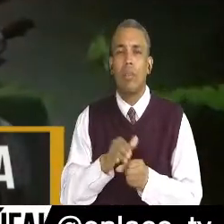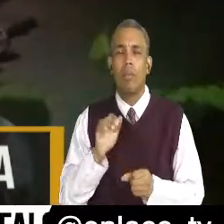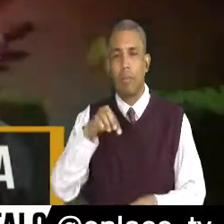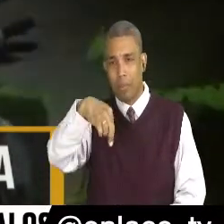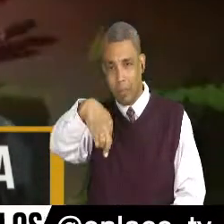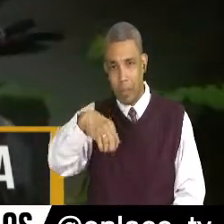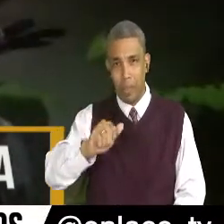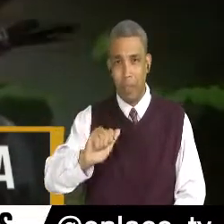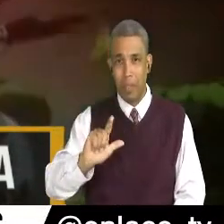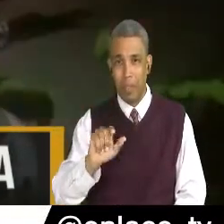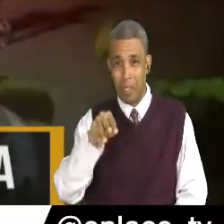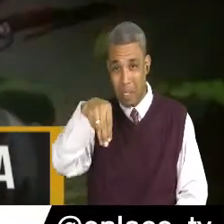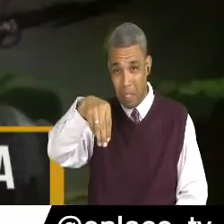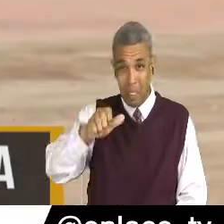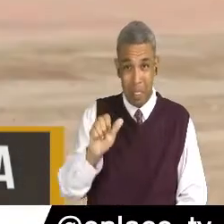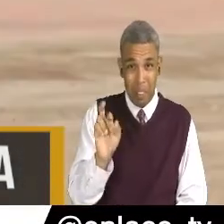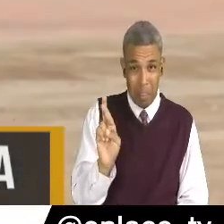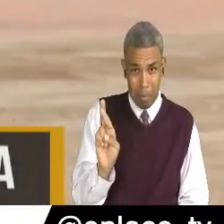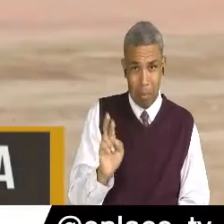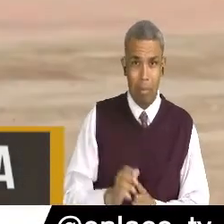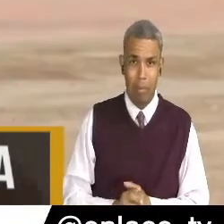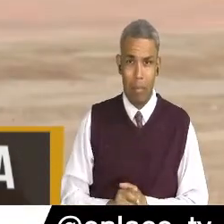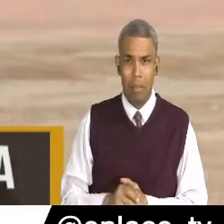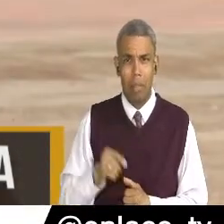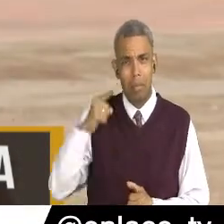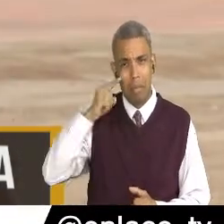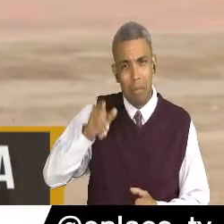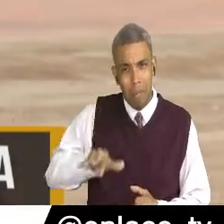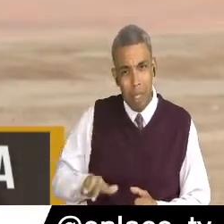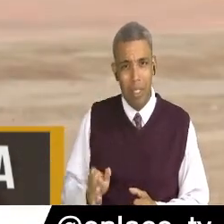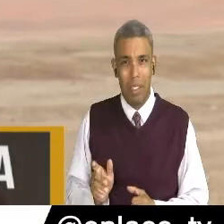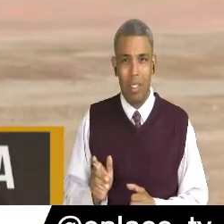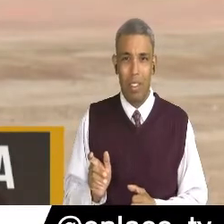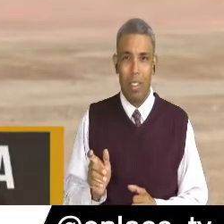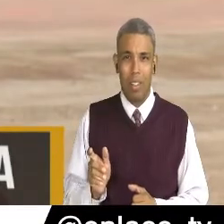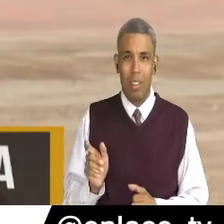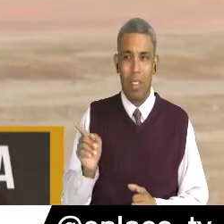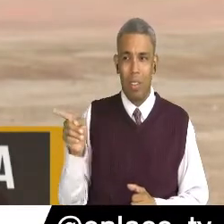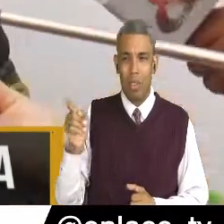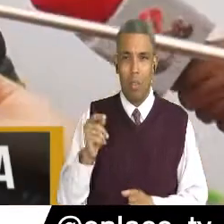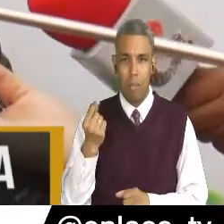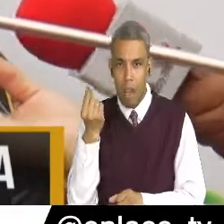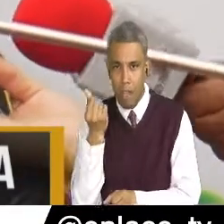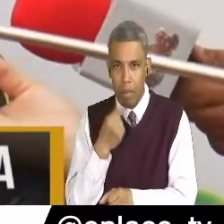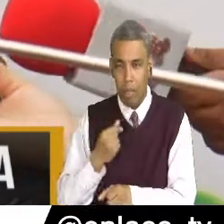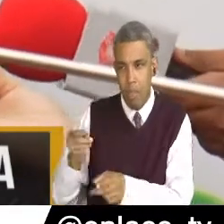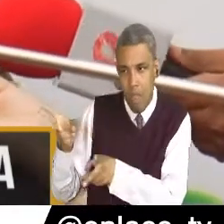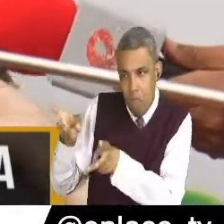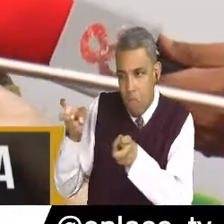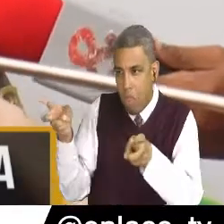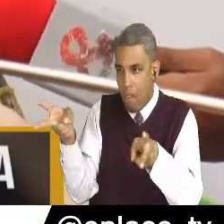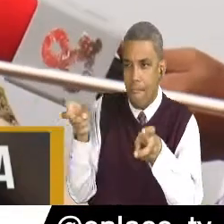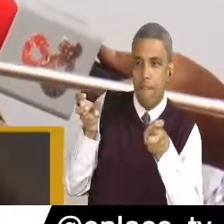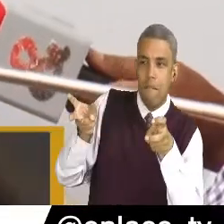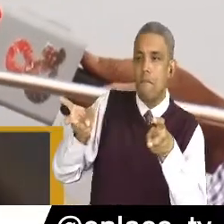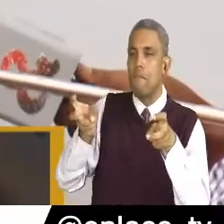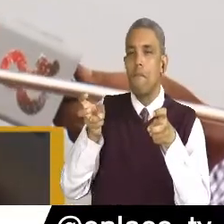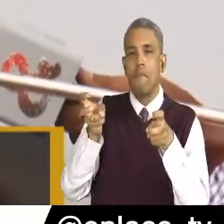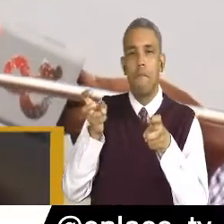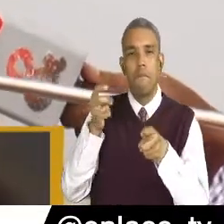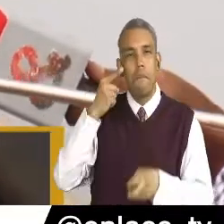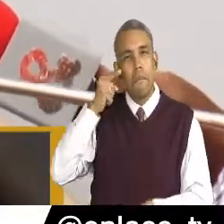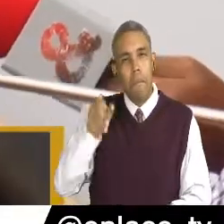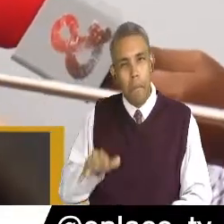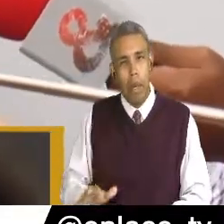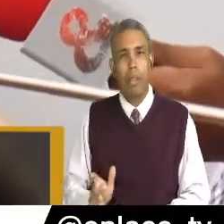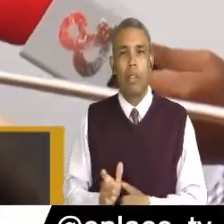Según las autoridades, la persona estaría al parecer involucrado en un tema de extorsión. Esto ya hace parte de lo que se recopiló en el lugar